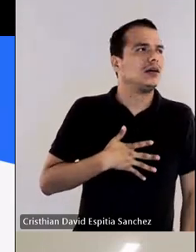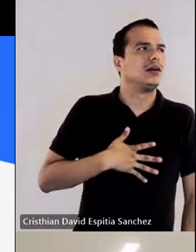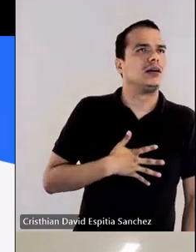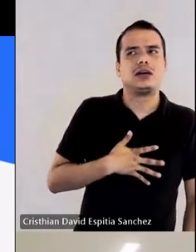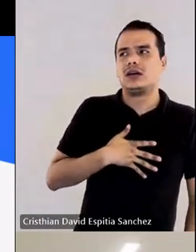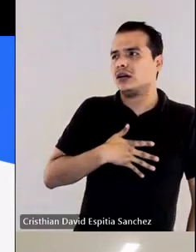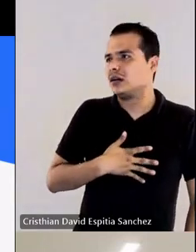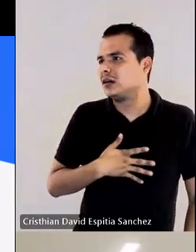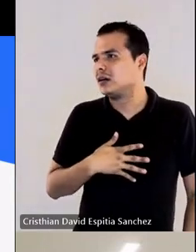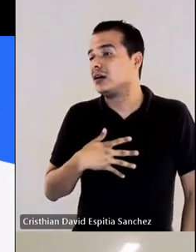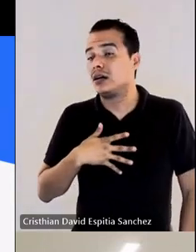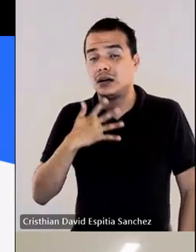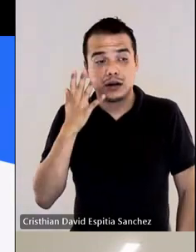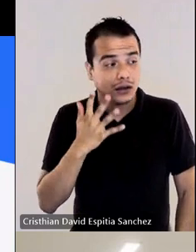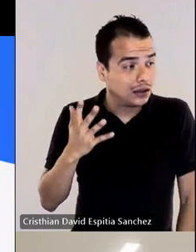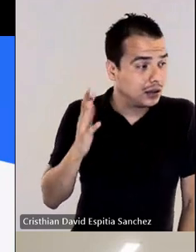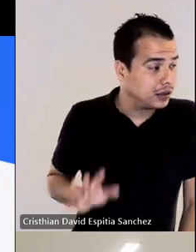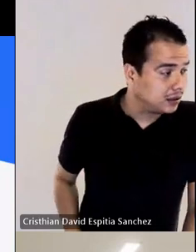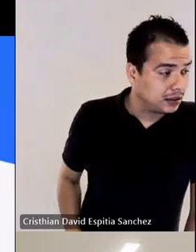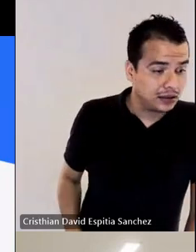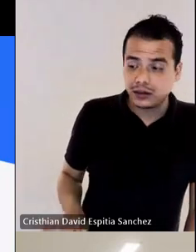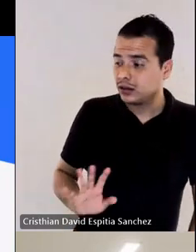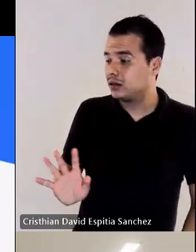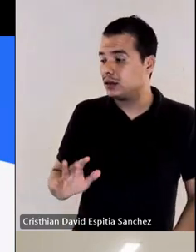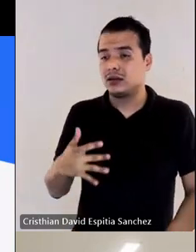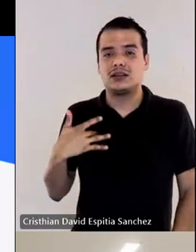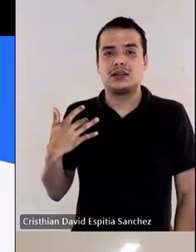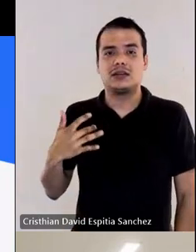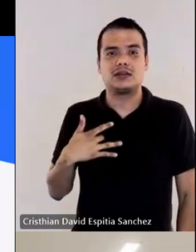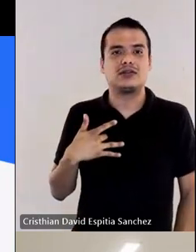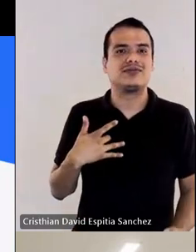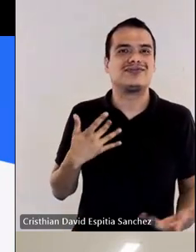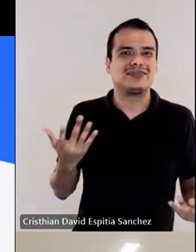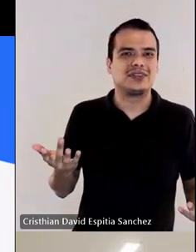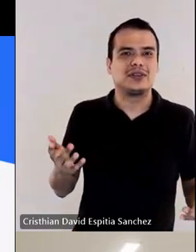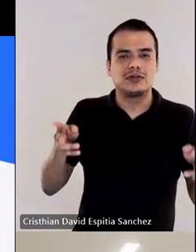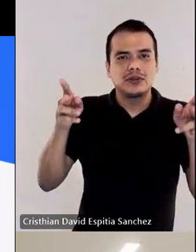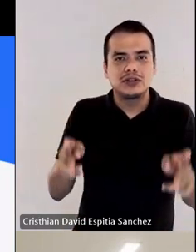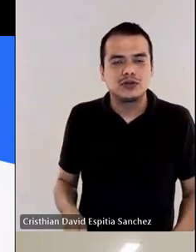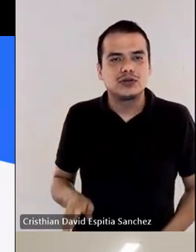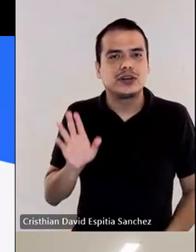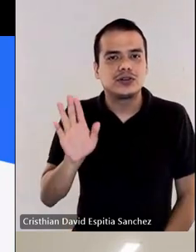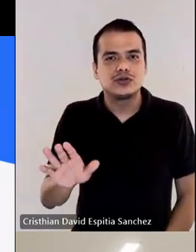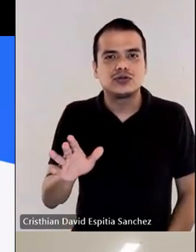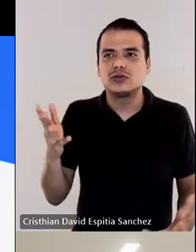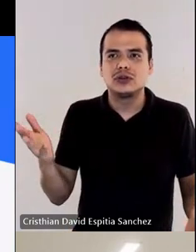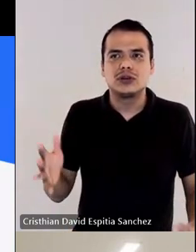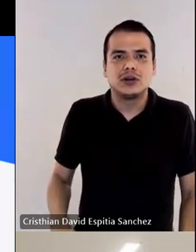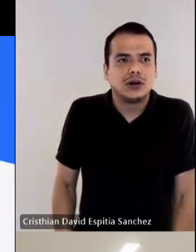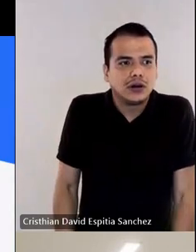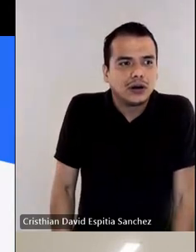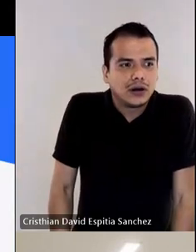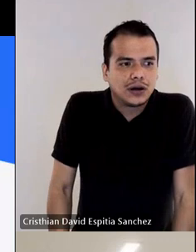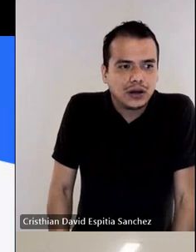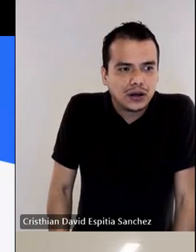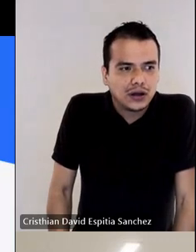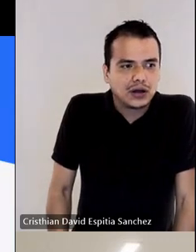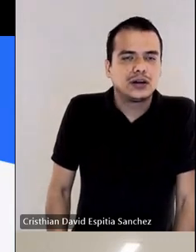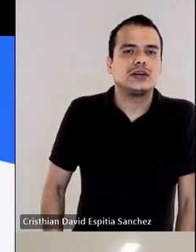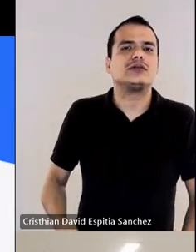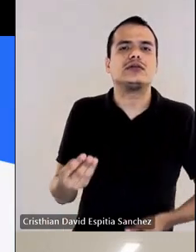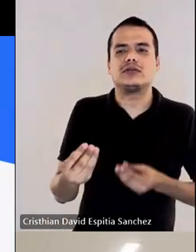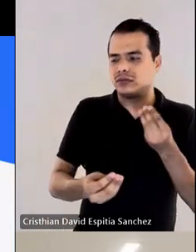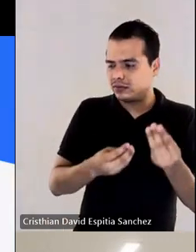o sensación de inestabilidad. ¿Qué tenemos que hacer como primer auxilio para un ataque de ansiedad? Primero, tratar